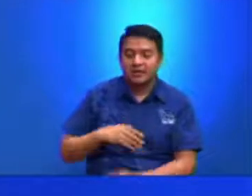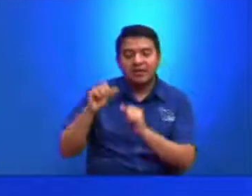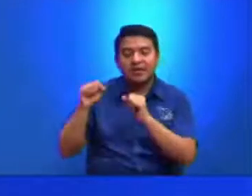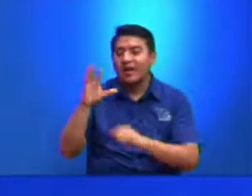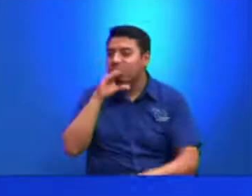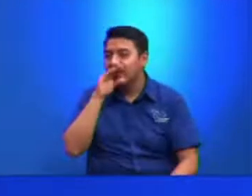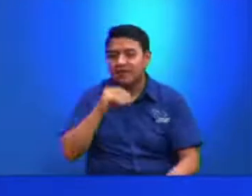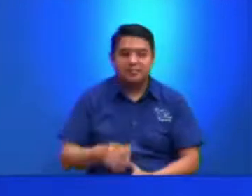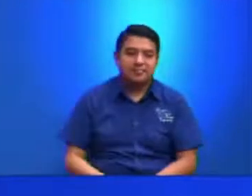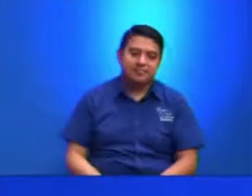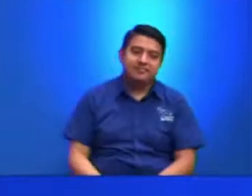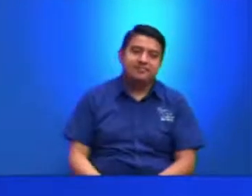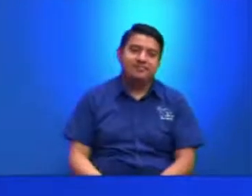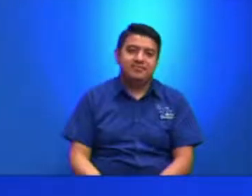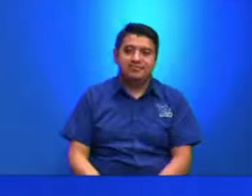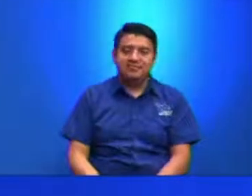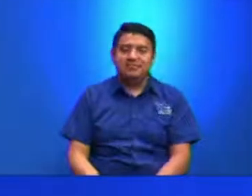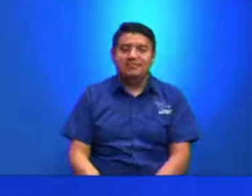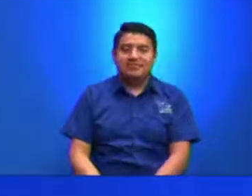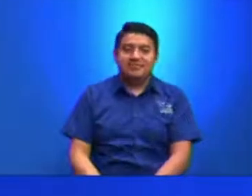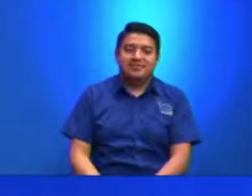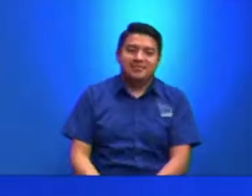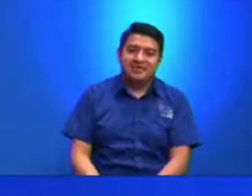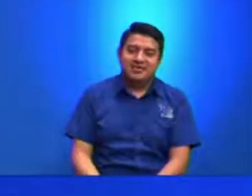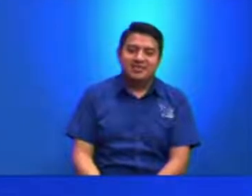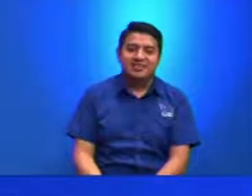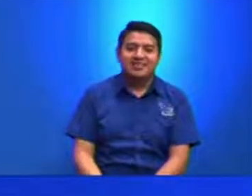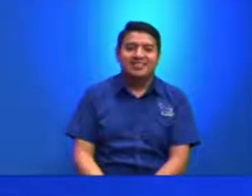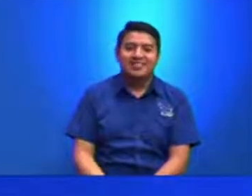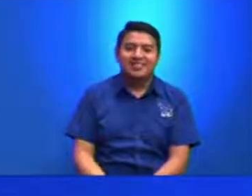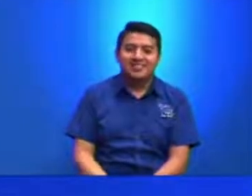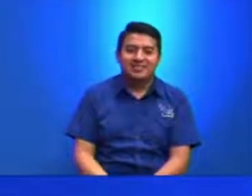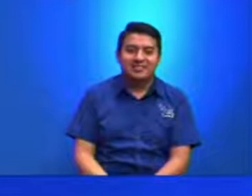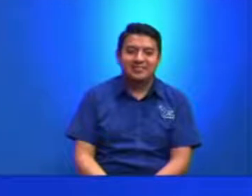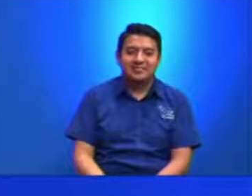Denle café, pero con pan, dicen aquí hasta allá.